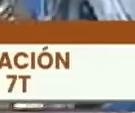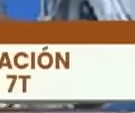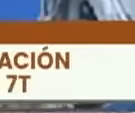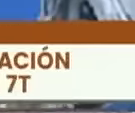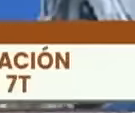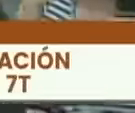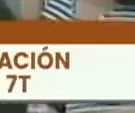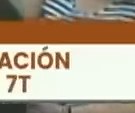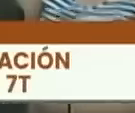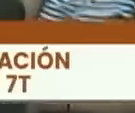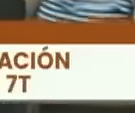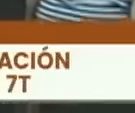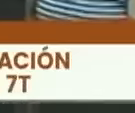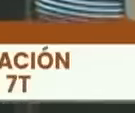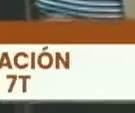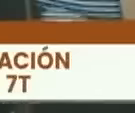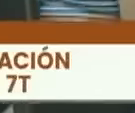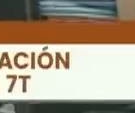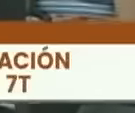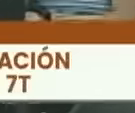Gracias.